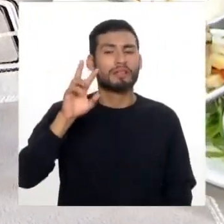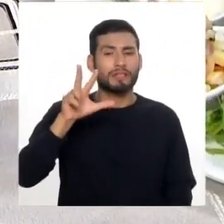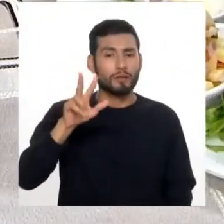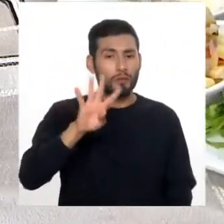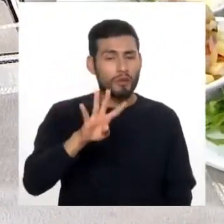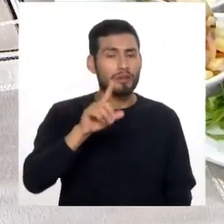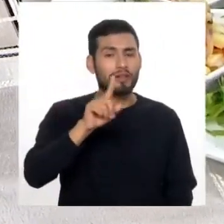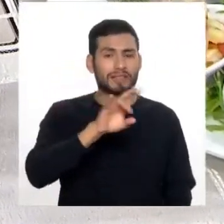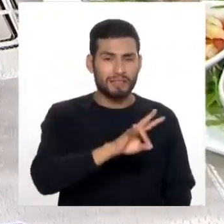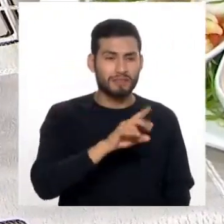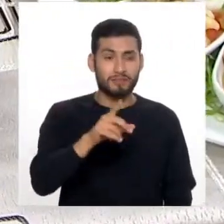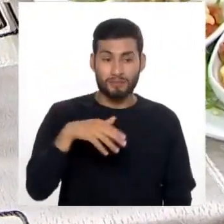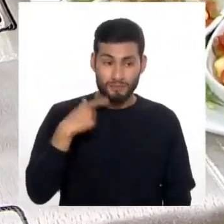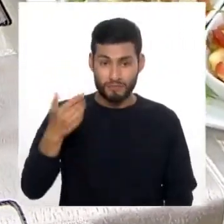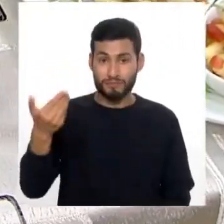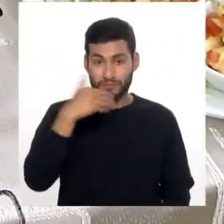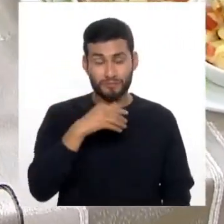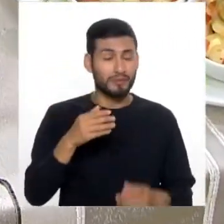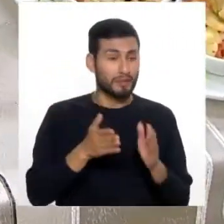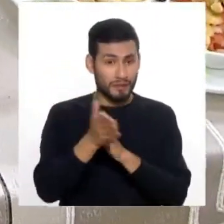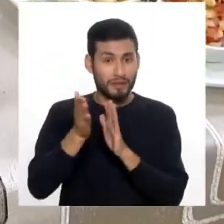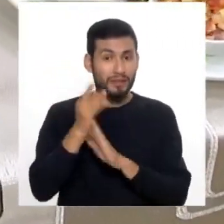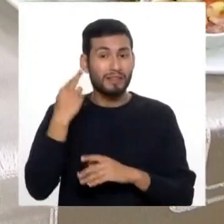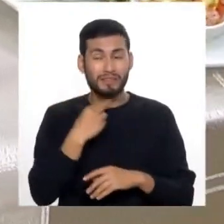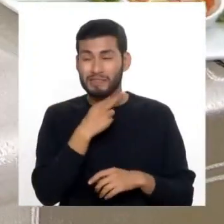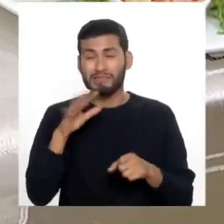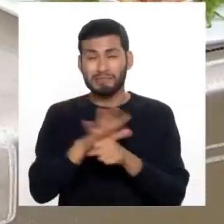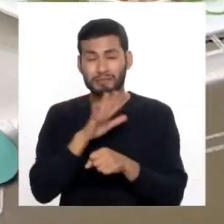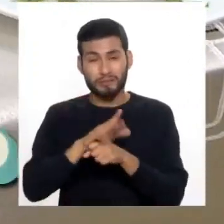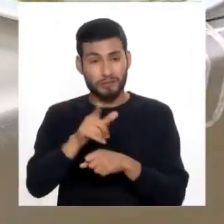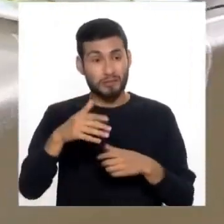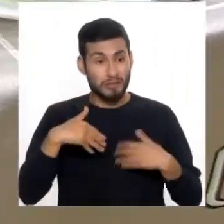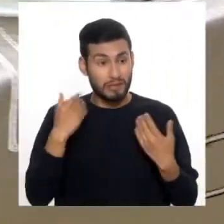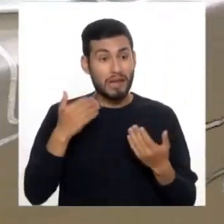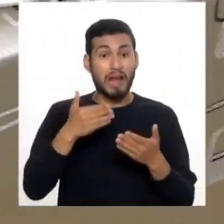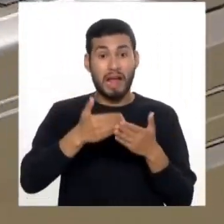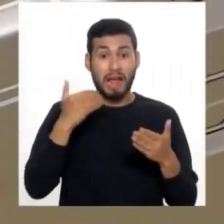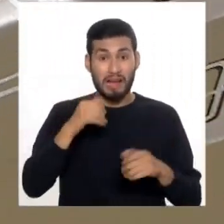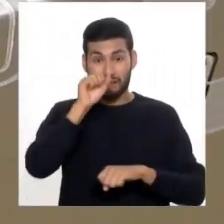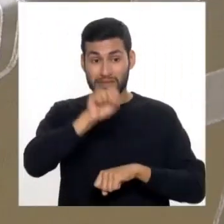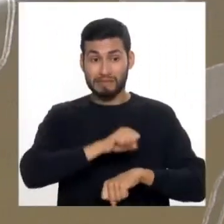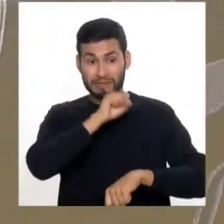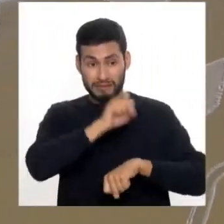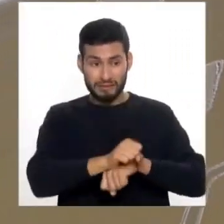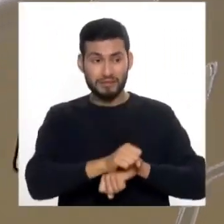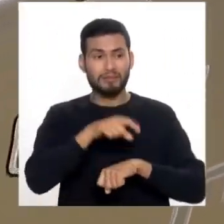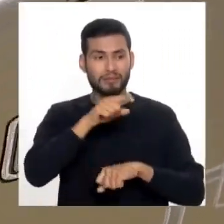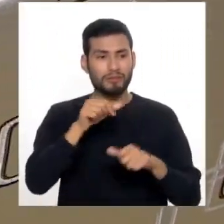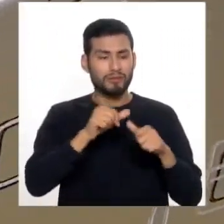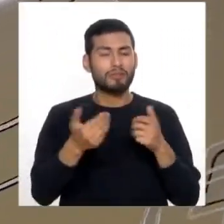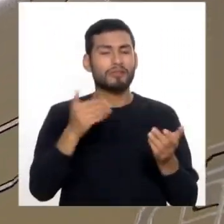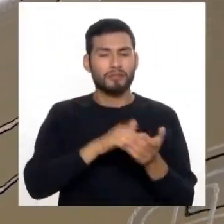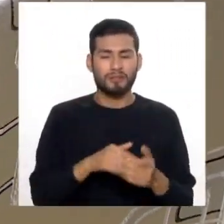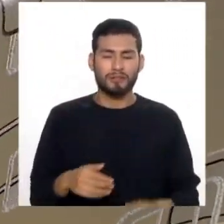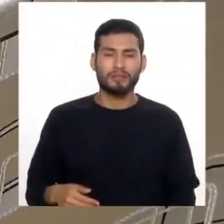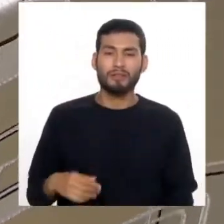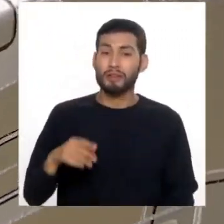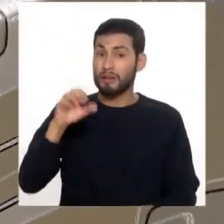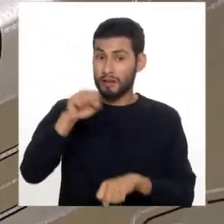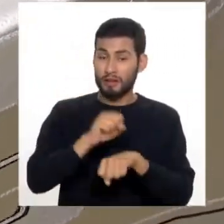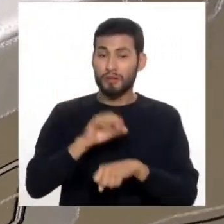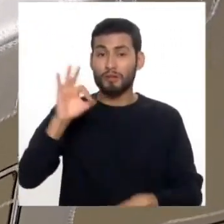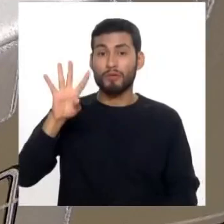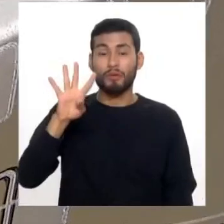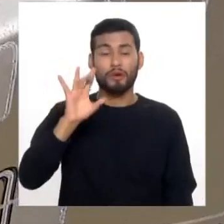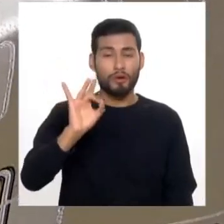948-723417. Este domingo todo el mundo sale, los restaurantes están llenos, pero si tú te quieres asegurar, de nuevo el número, por favor. Bueno, reservas